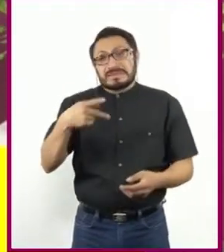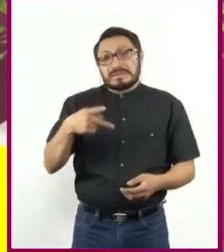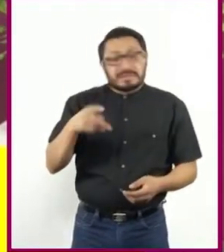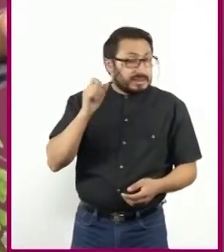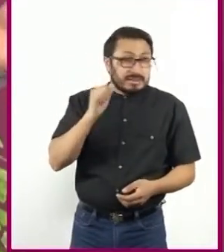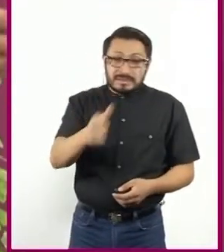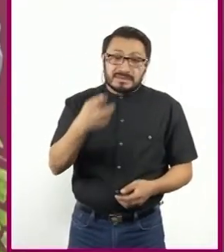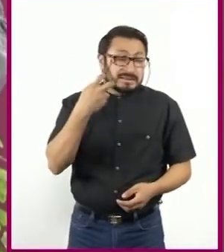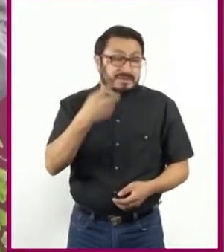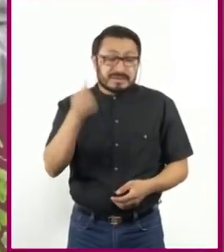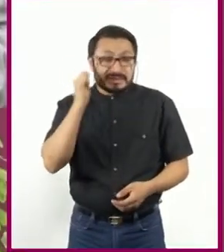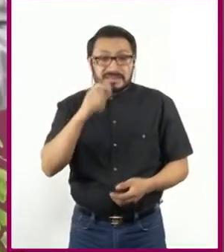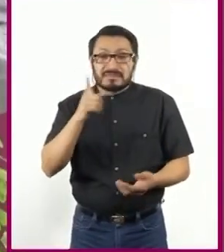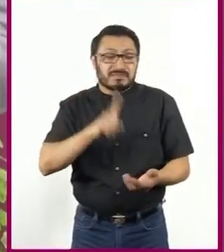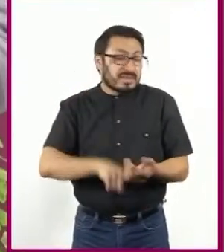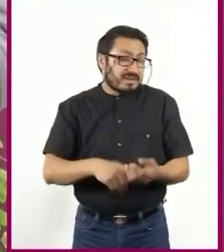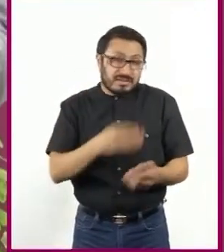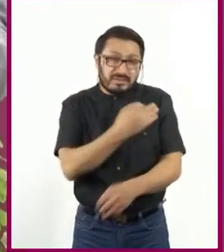convivencia diaria.